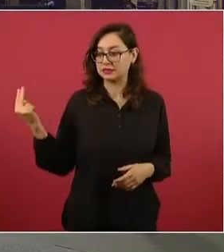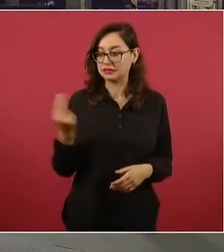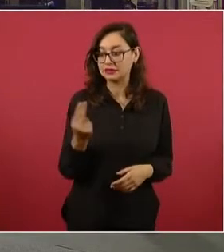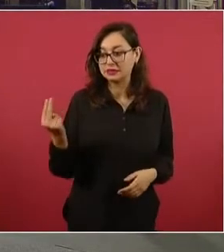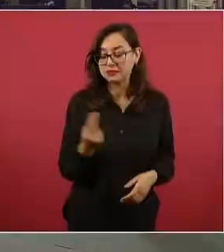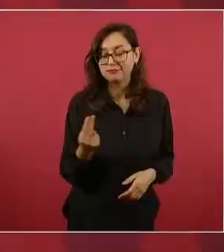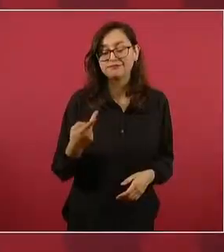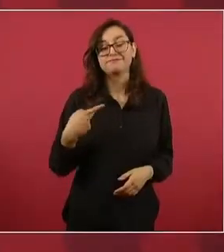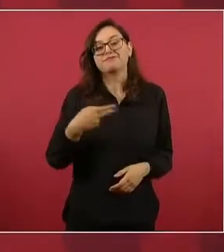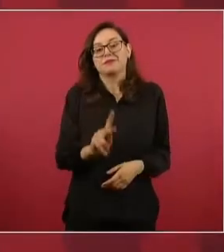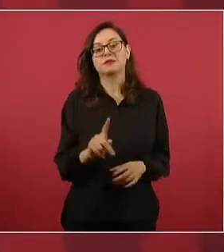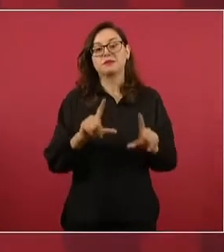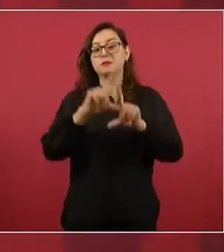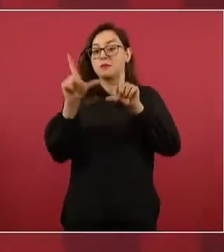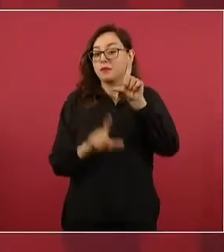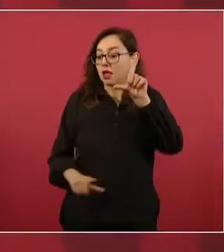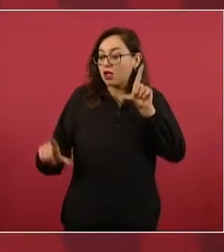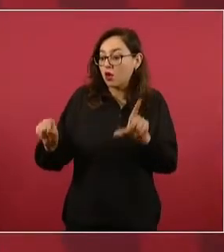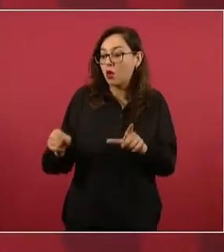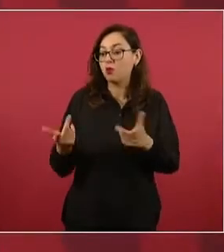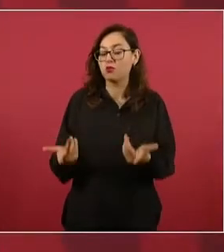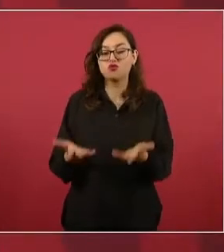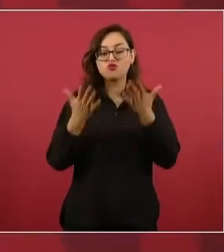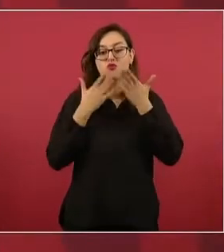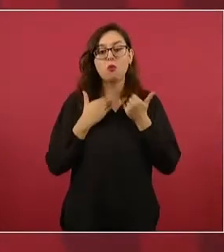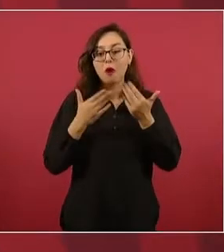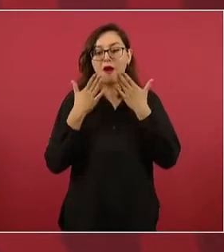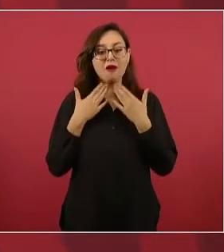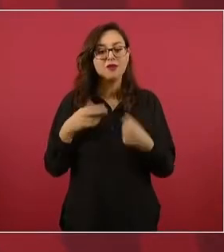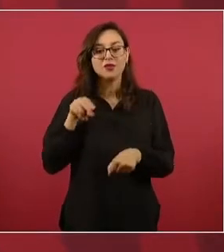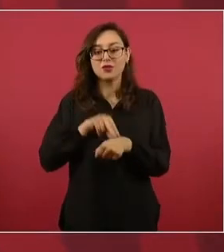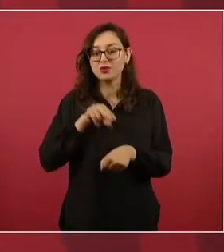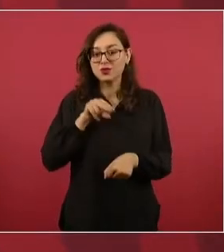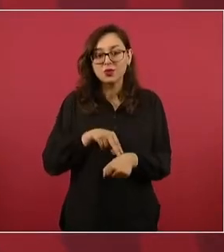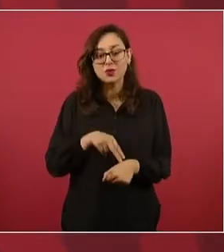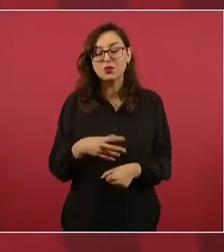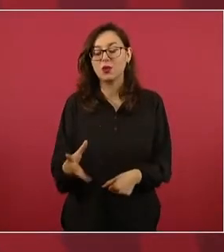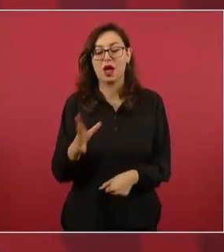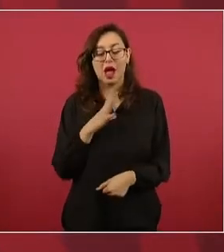estructural. No tenemos médicos en el país.